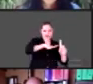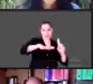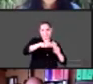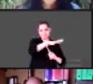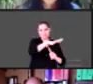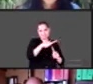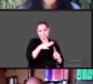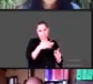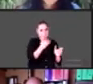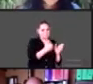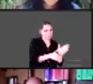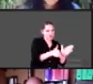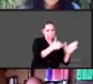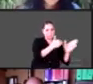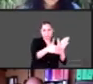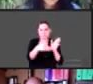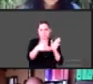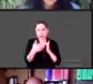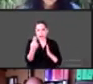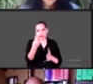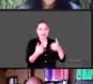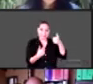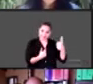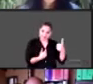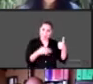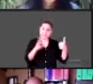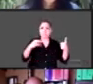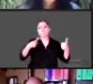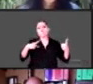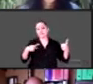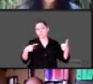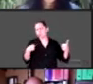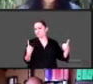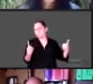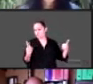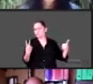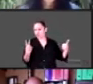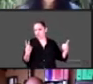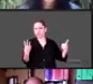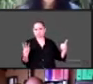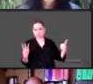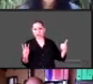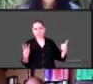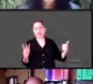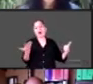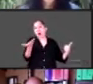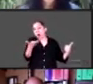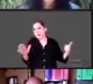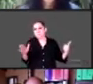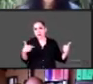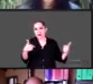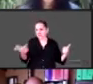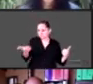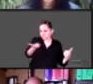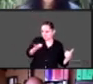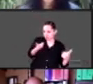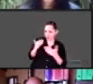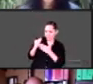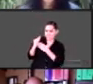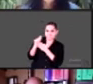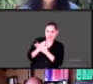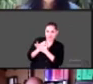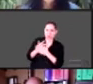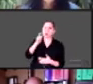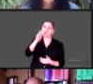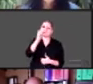sociales, quien mantenga de una a tres e ingresos por debajo del valor monetario de la línea de pobreza será considerado